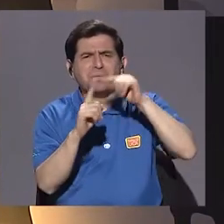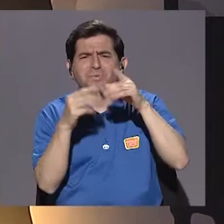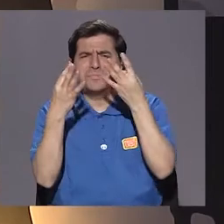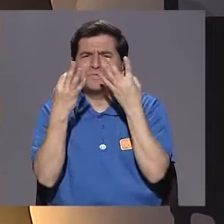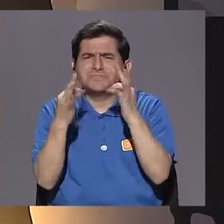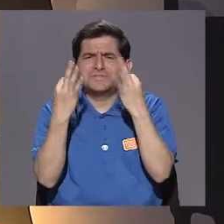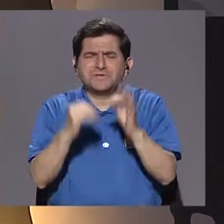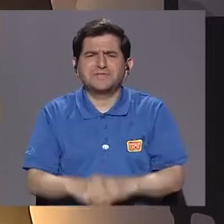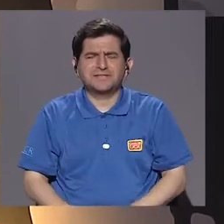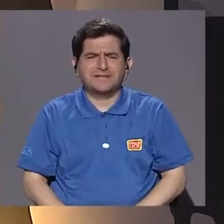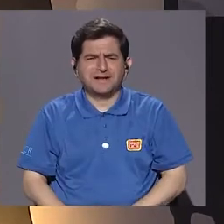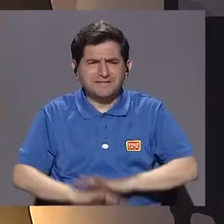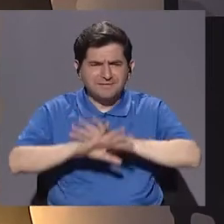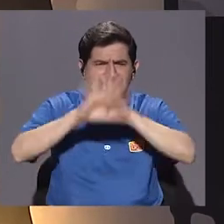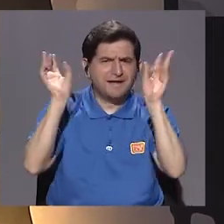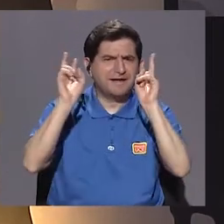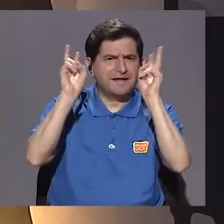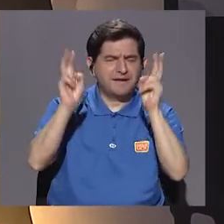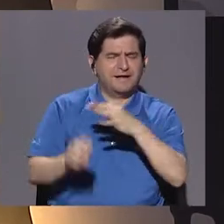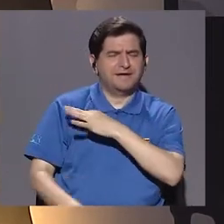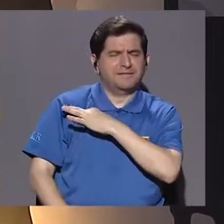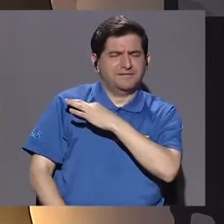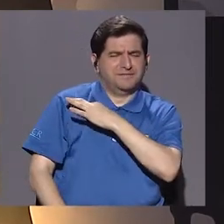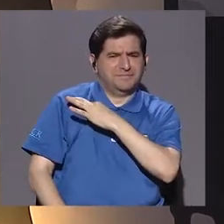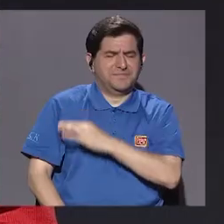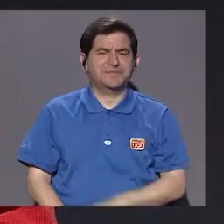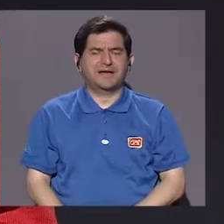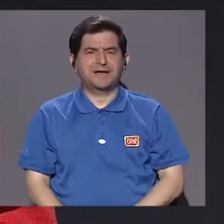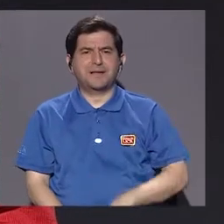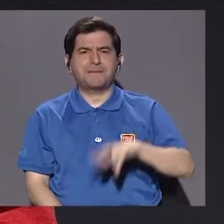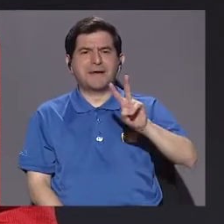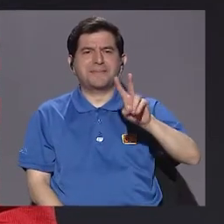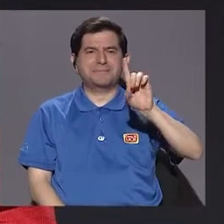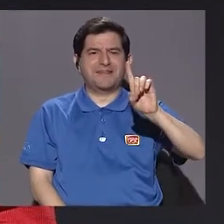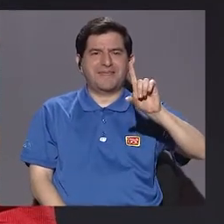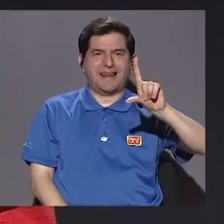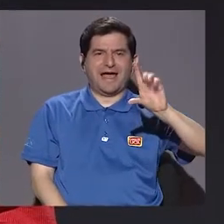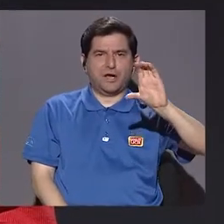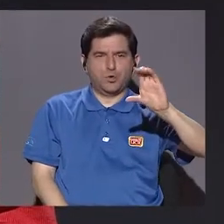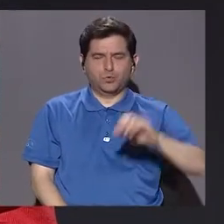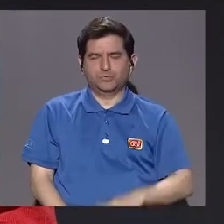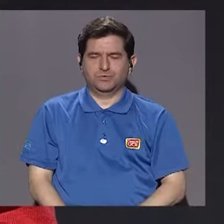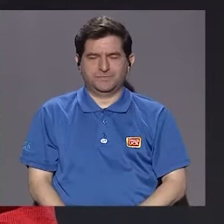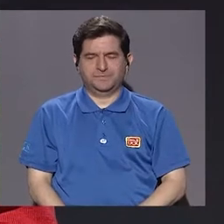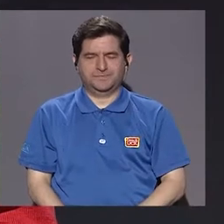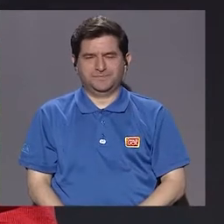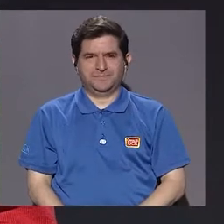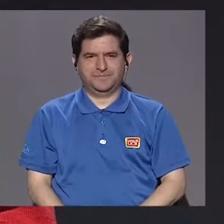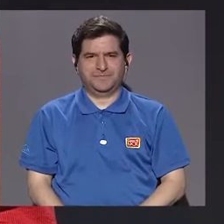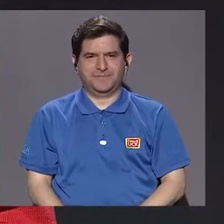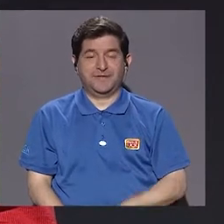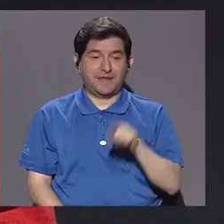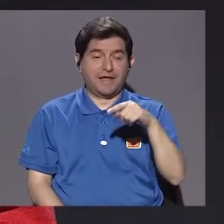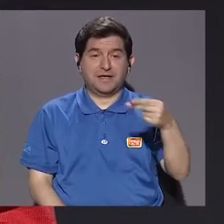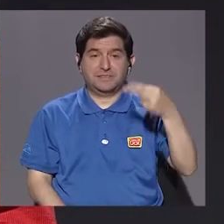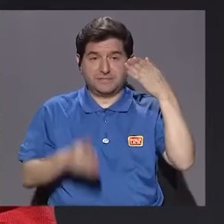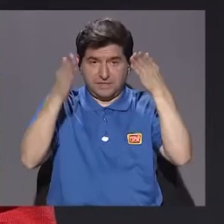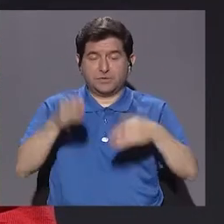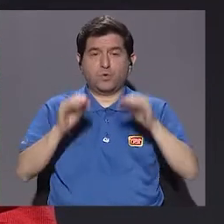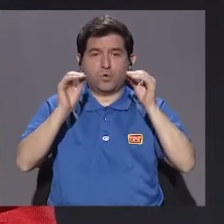poco más de luz sobre este tema hemos invitado a don blas emir de la cruz de lemus historiador